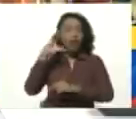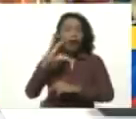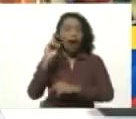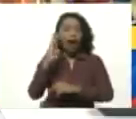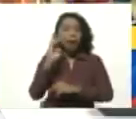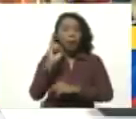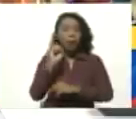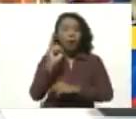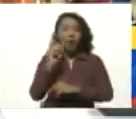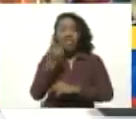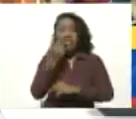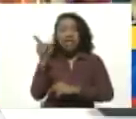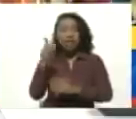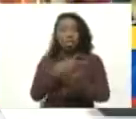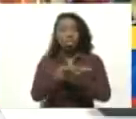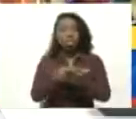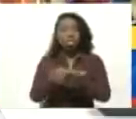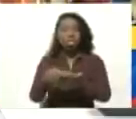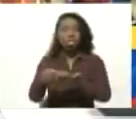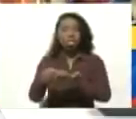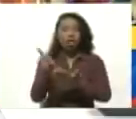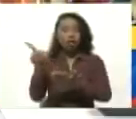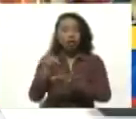se arrastraron